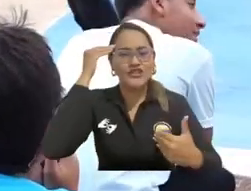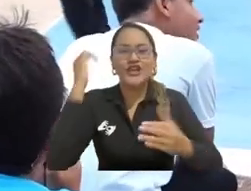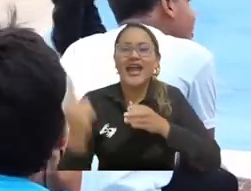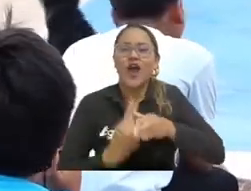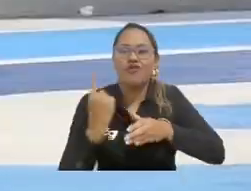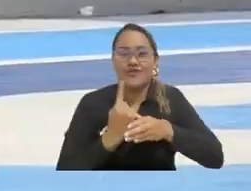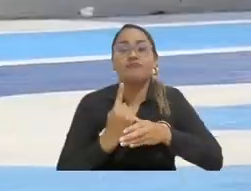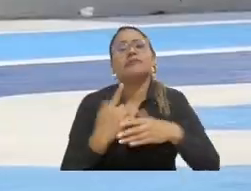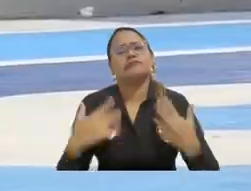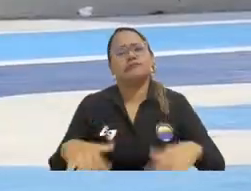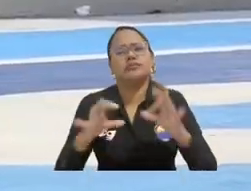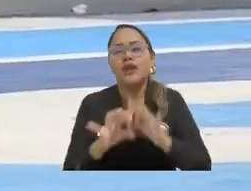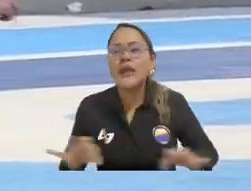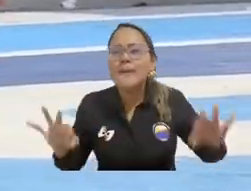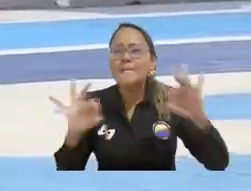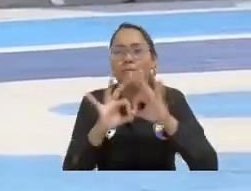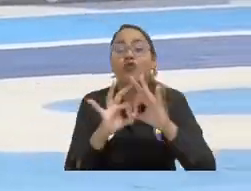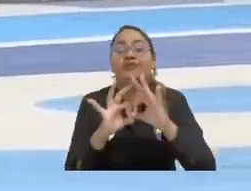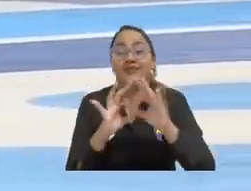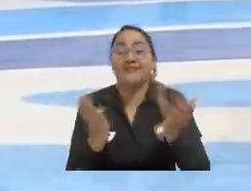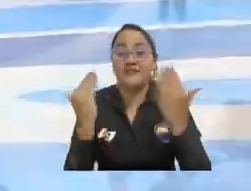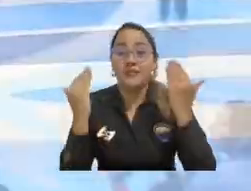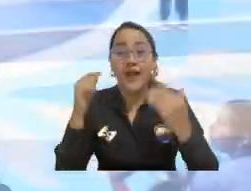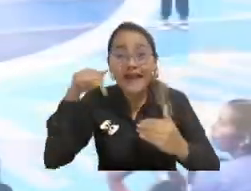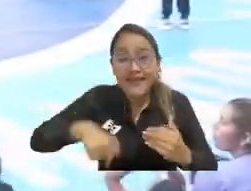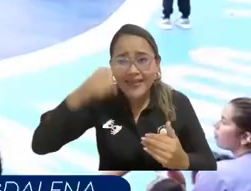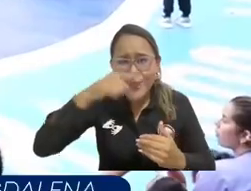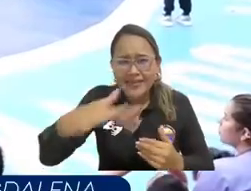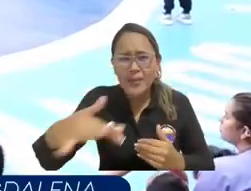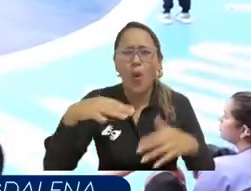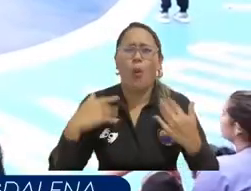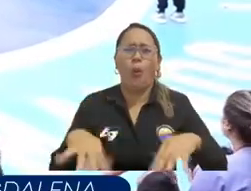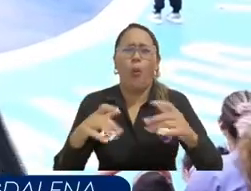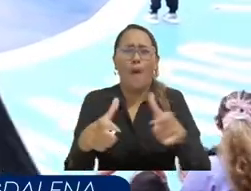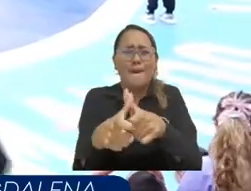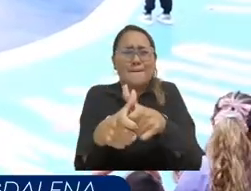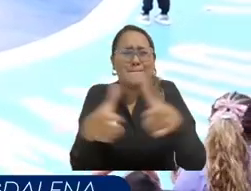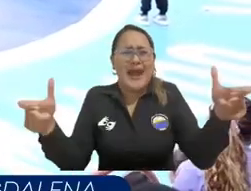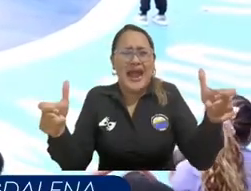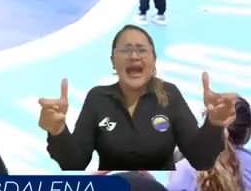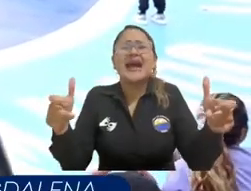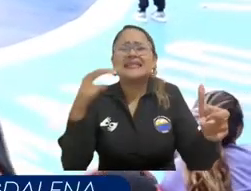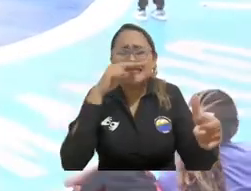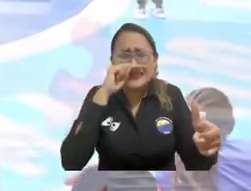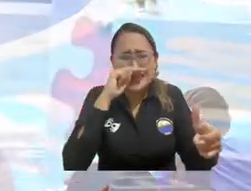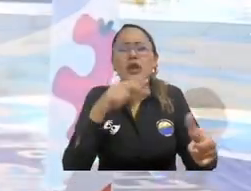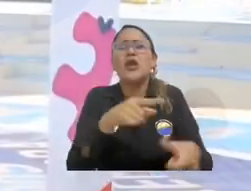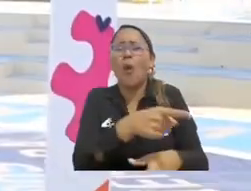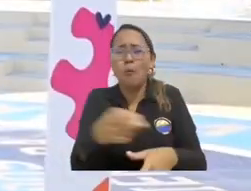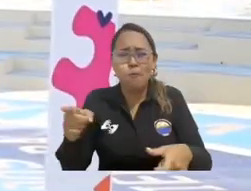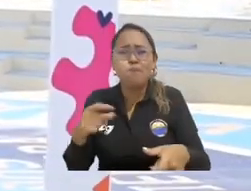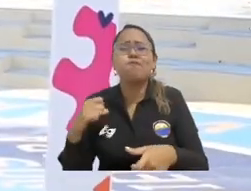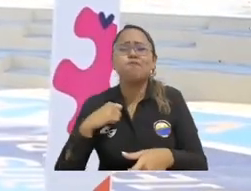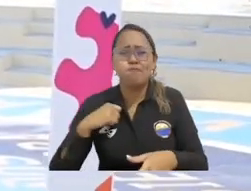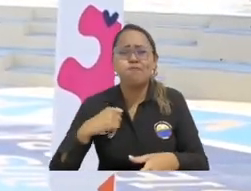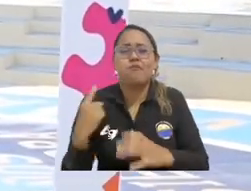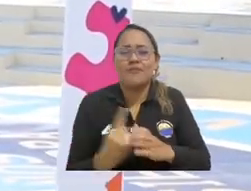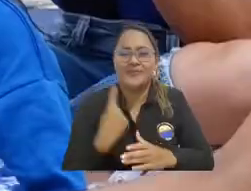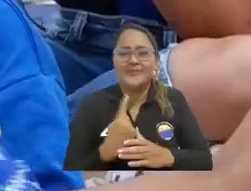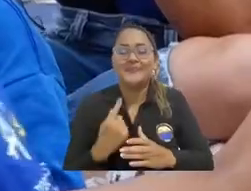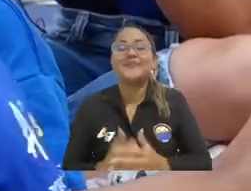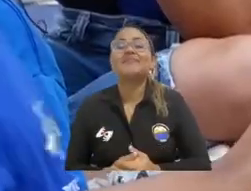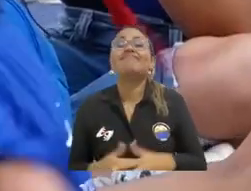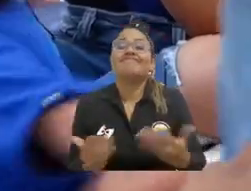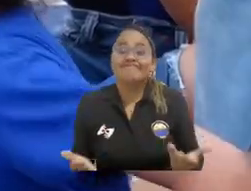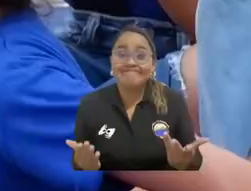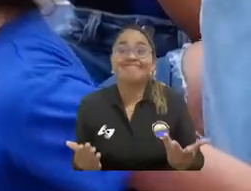Un evento sobre el Día de la Concienciación sobre el Autismo. Es súper importante porque en Santa Marta nosotros tenemos un grupo grande de niños. Pues